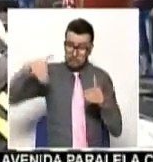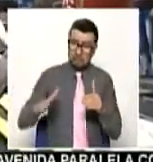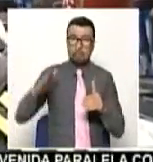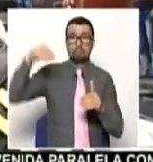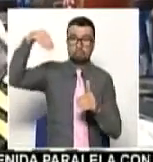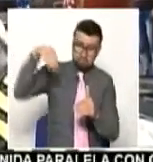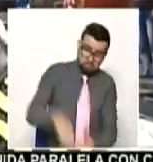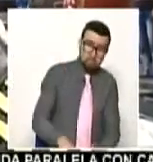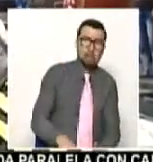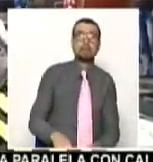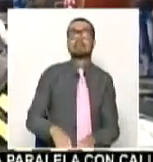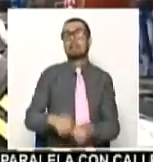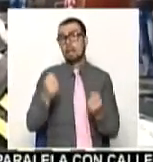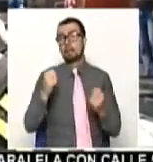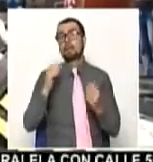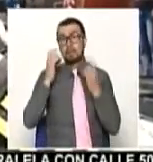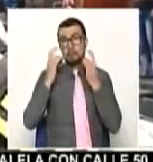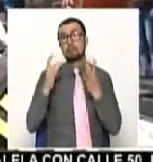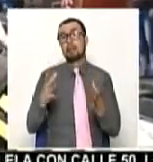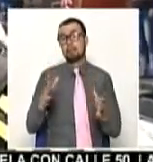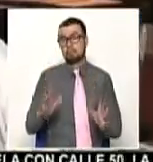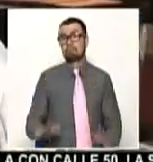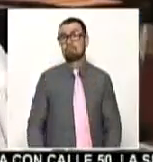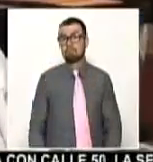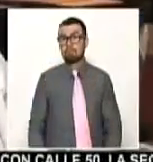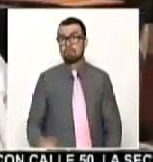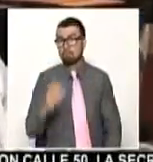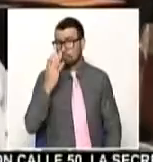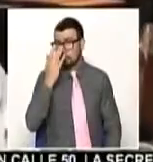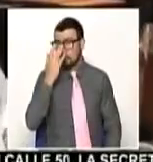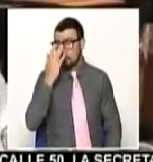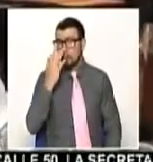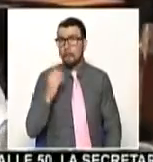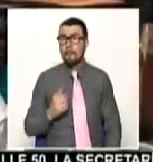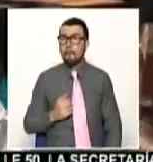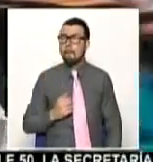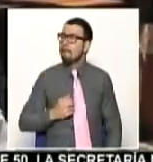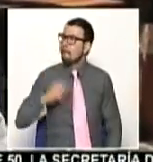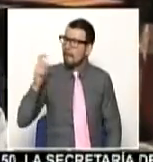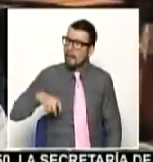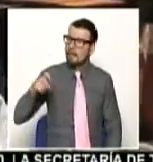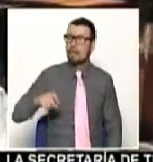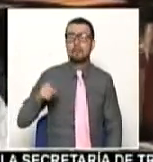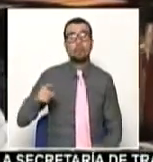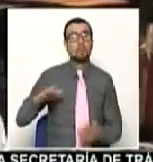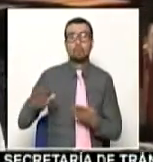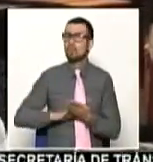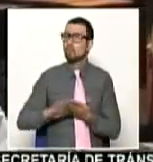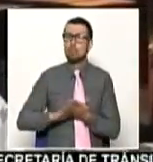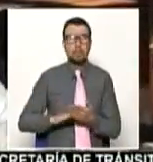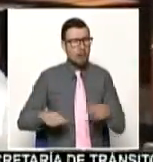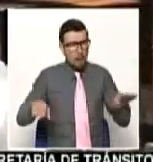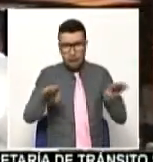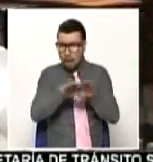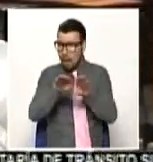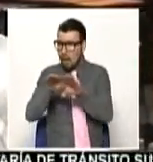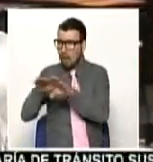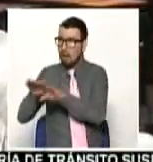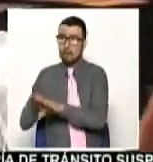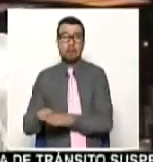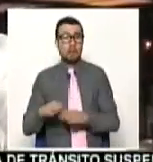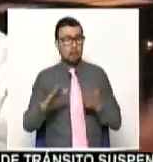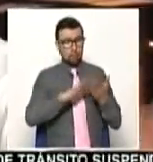se puede hundir más y ahí sí puede irse cualquier carro allá. Necesitamos que arreglen todo parejo,